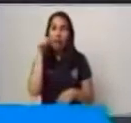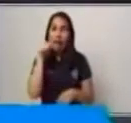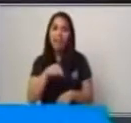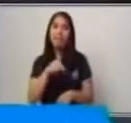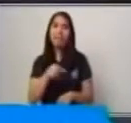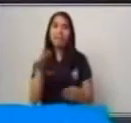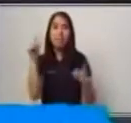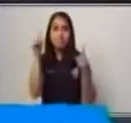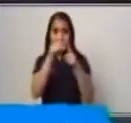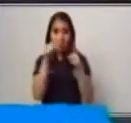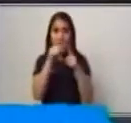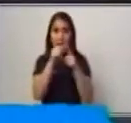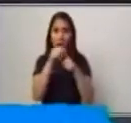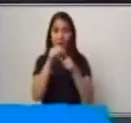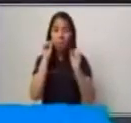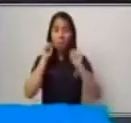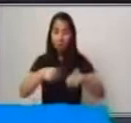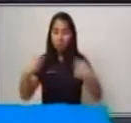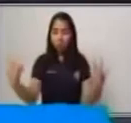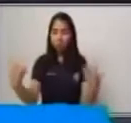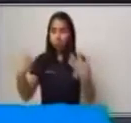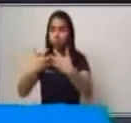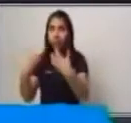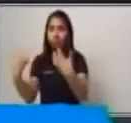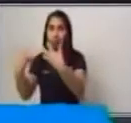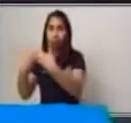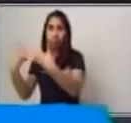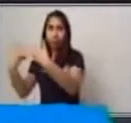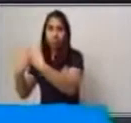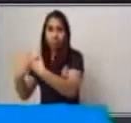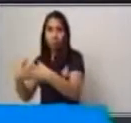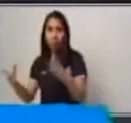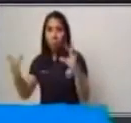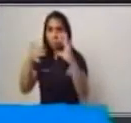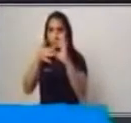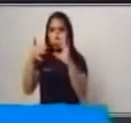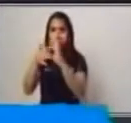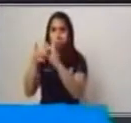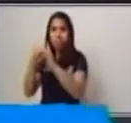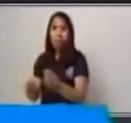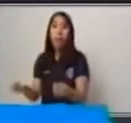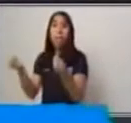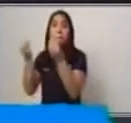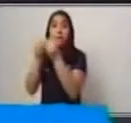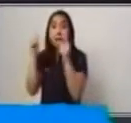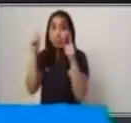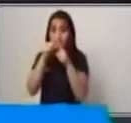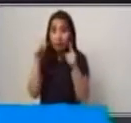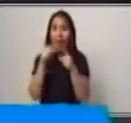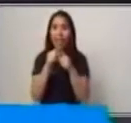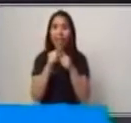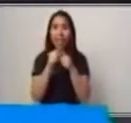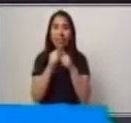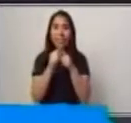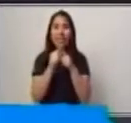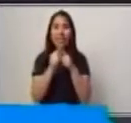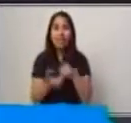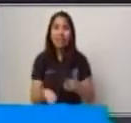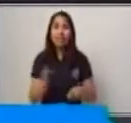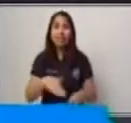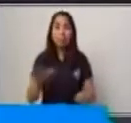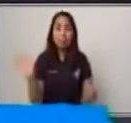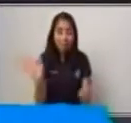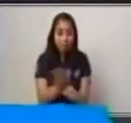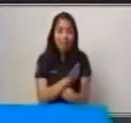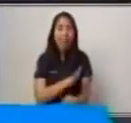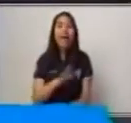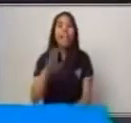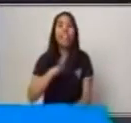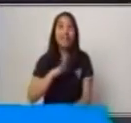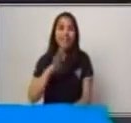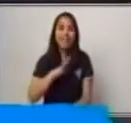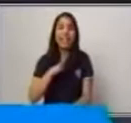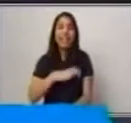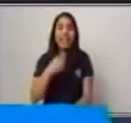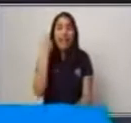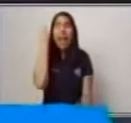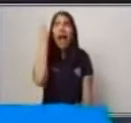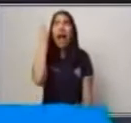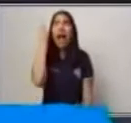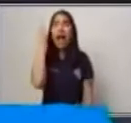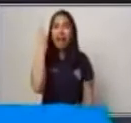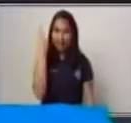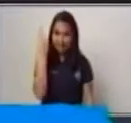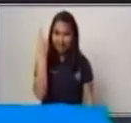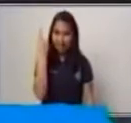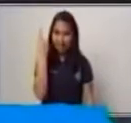obtener una nueva función. Ahora vamos a tomar un verso de este poema. Recuerda que los poemas